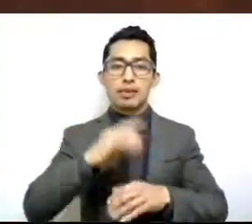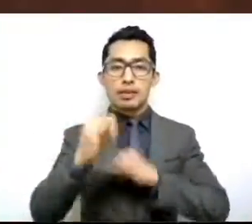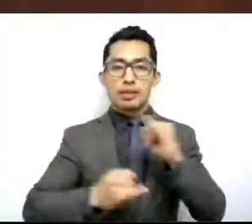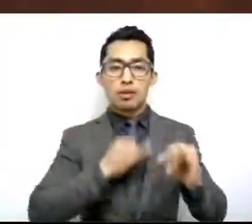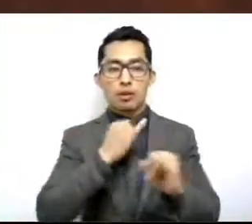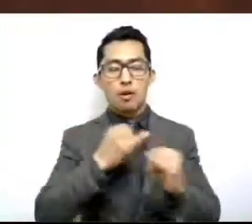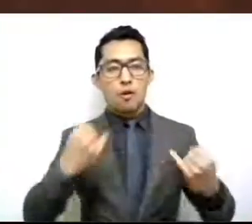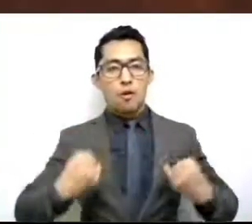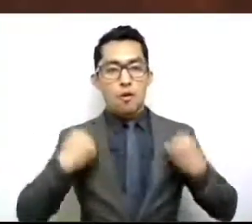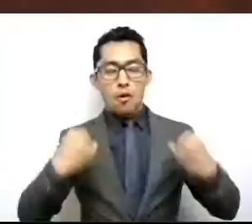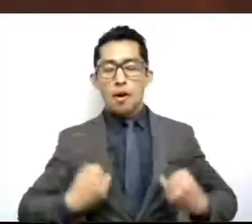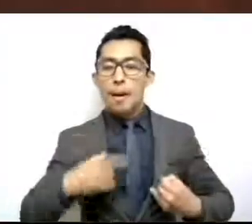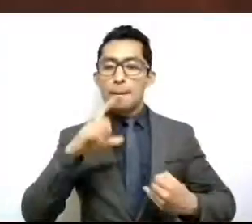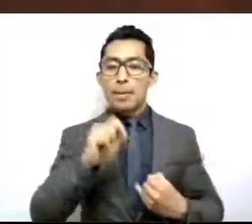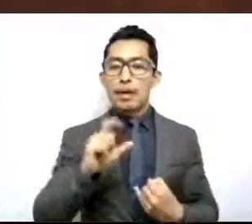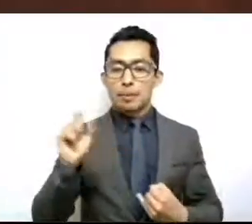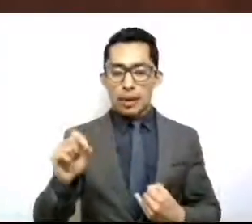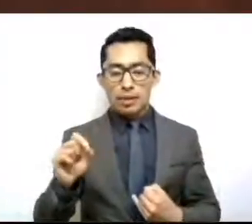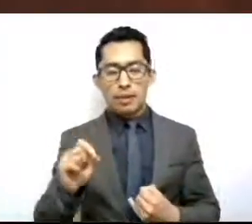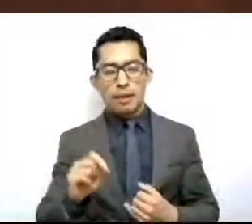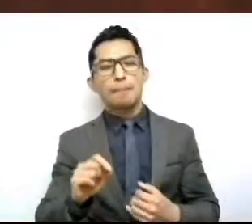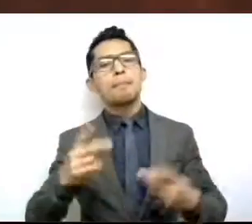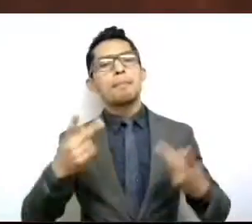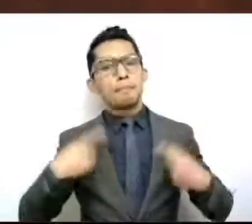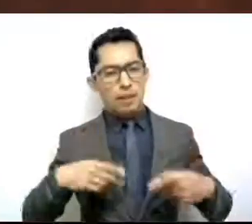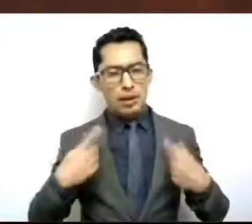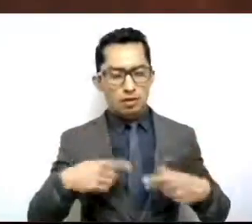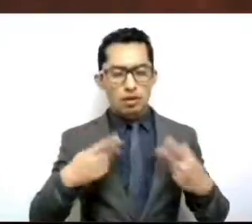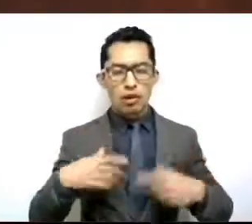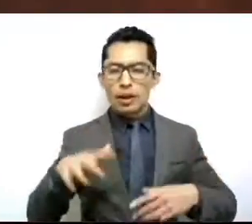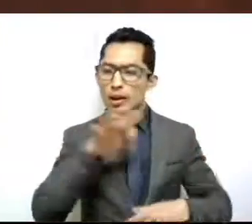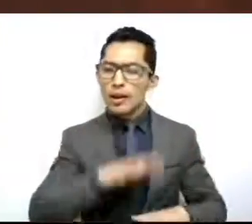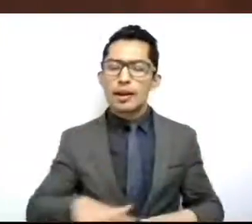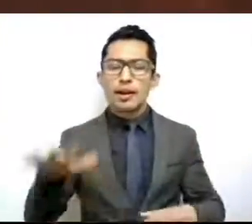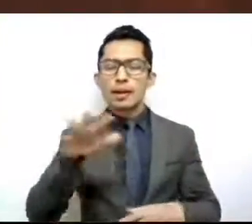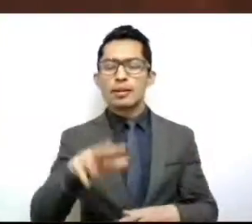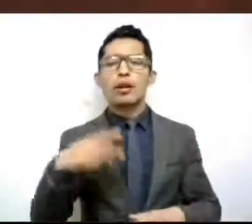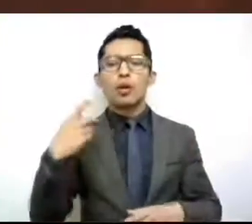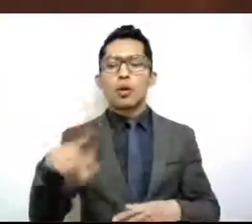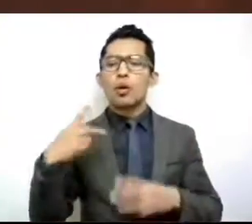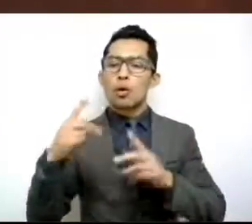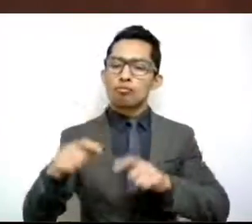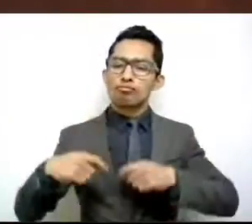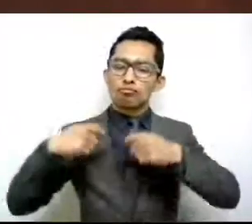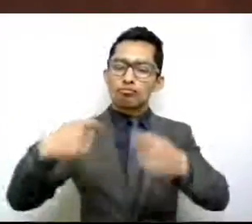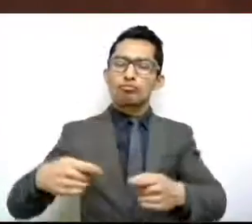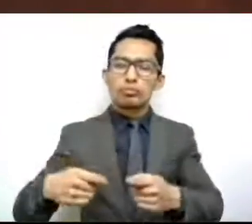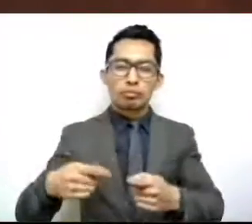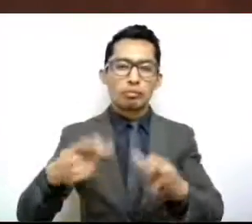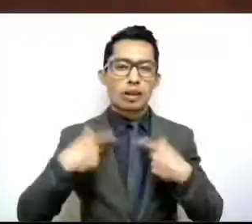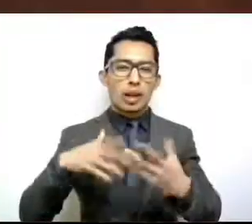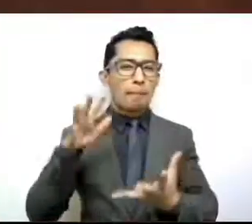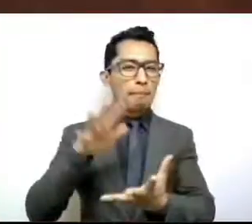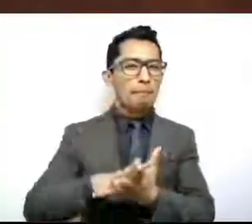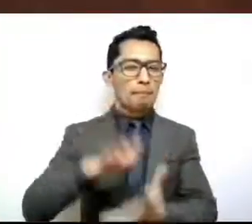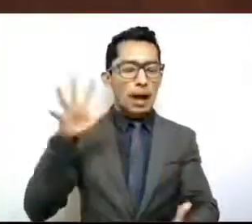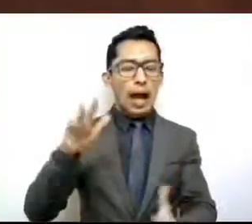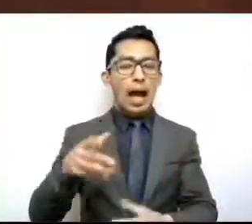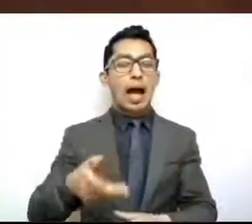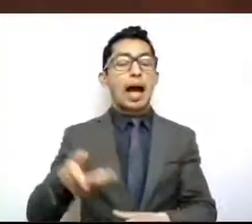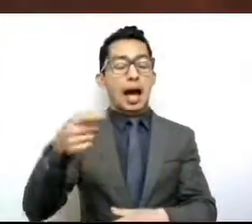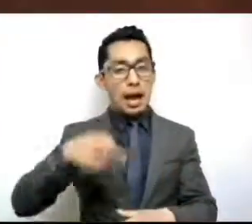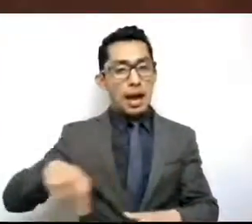Juventud 2020, las personas constituyen la generación más numerosa de la historia, lo que